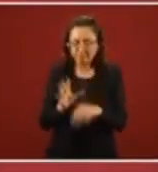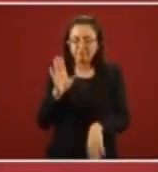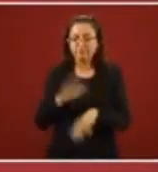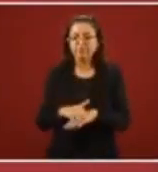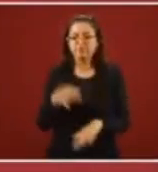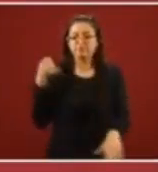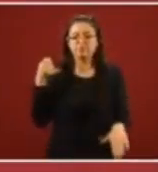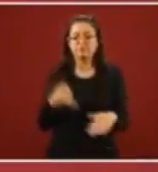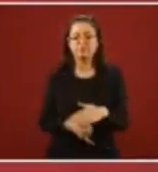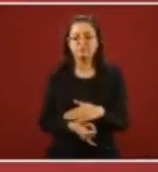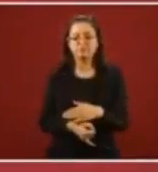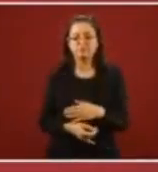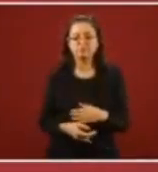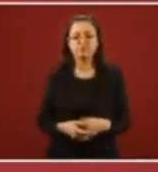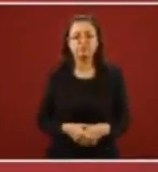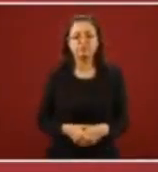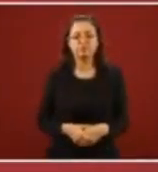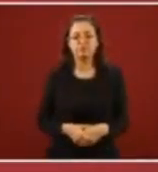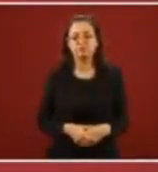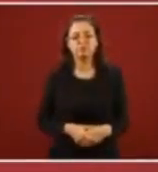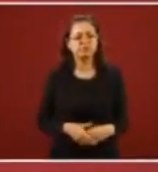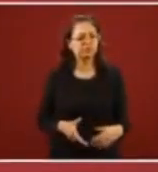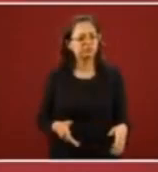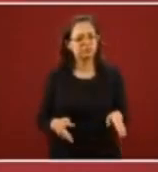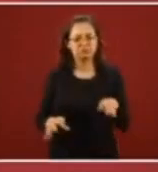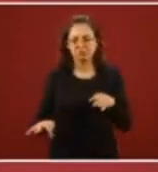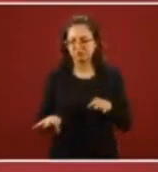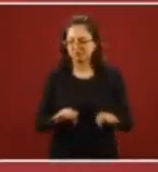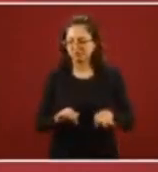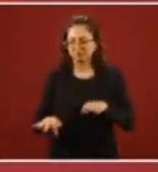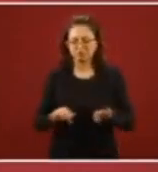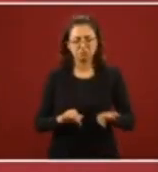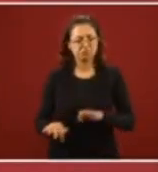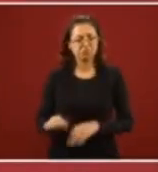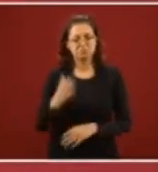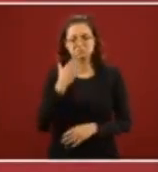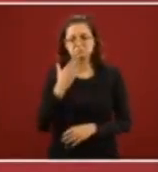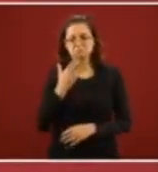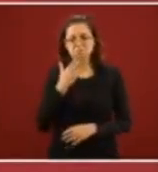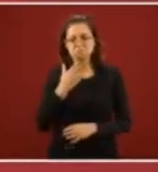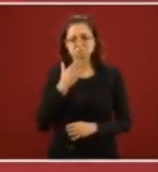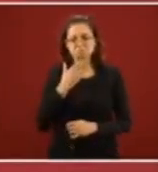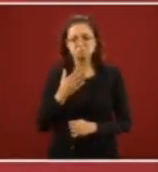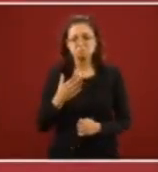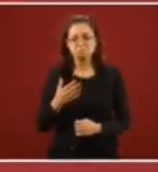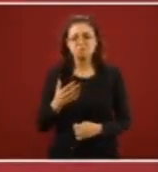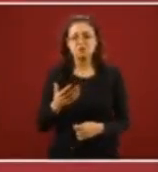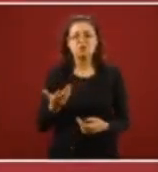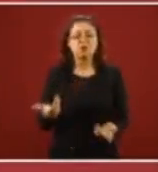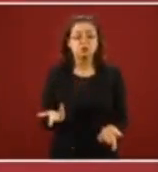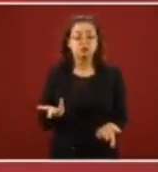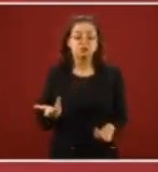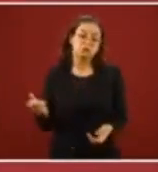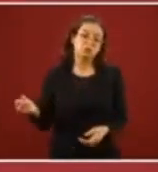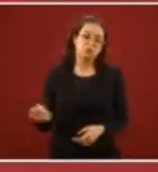hecho muy bien su trabajo y además hemos corrido con suerte.